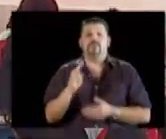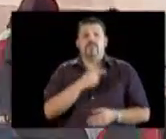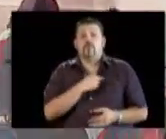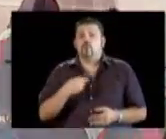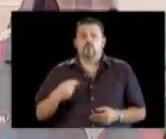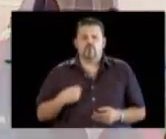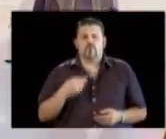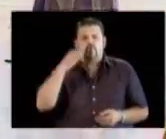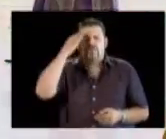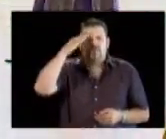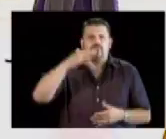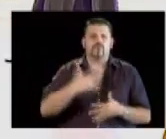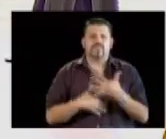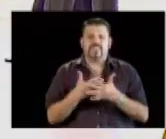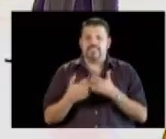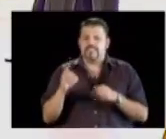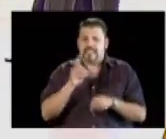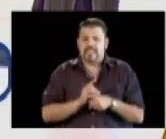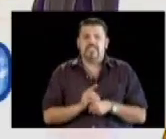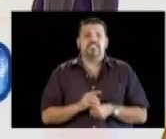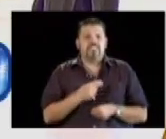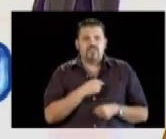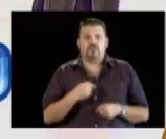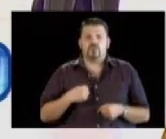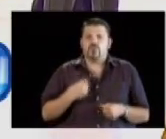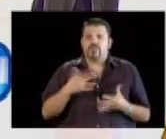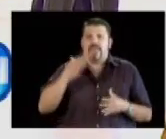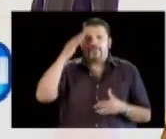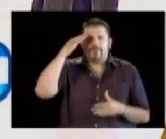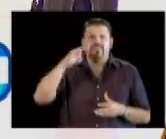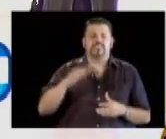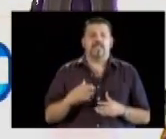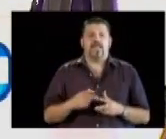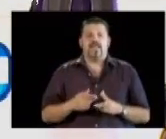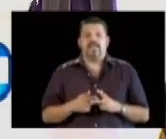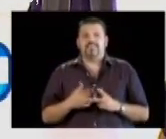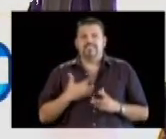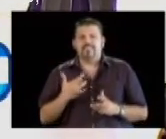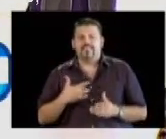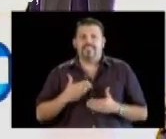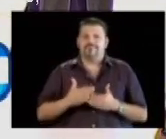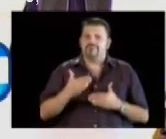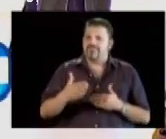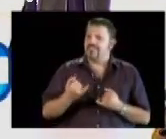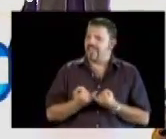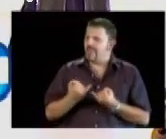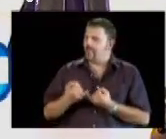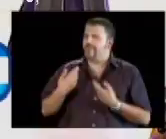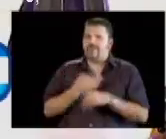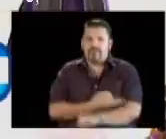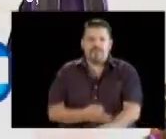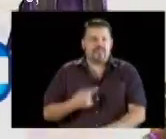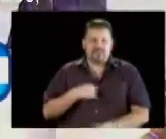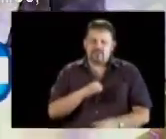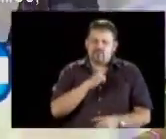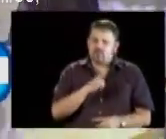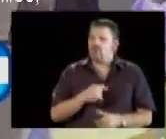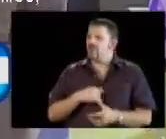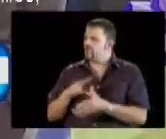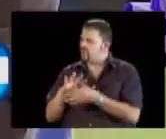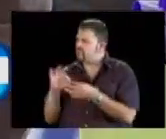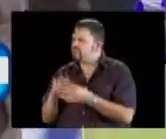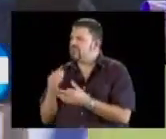que a los 15 días que tienen resultados empieza esa bola de nieve a caminar, porque empiezan a compartir a sus familias, a sus conocidos lo que está